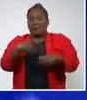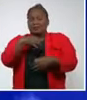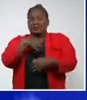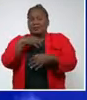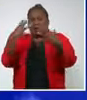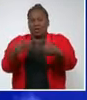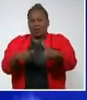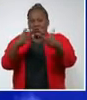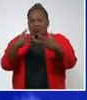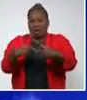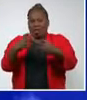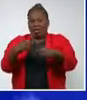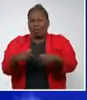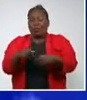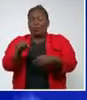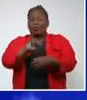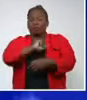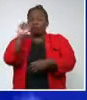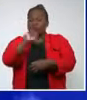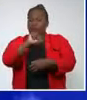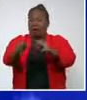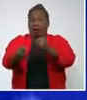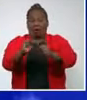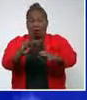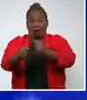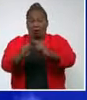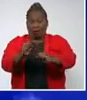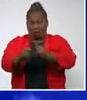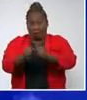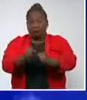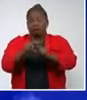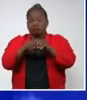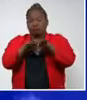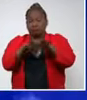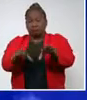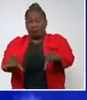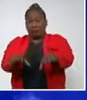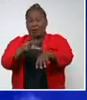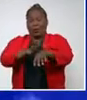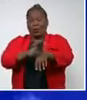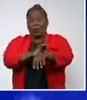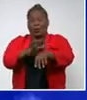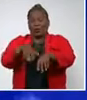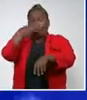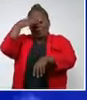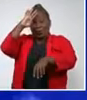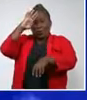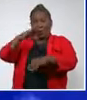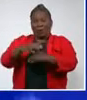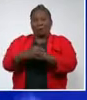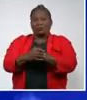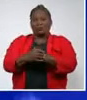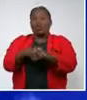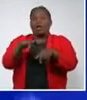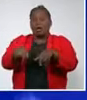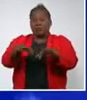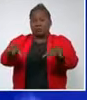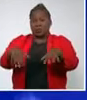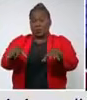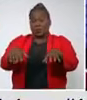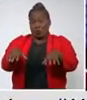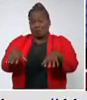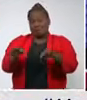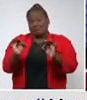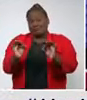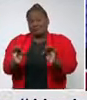lograr que se controle la alta transmisión que hoy tenemos en nuestro país. Esta es la situación, Lázaro, como